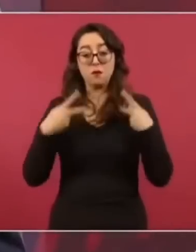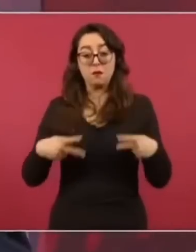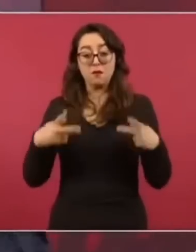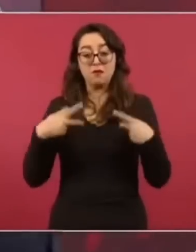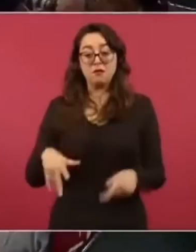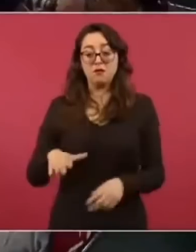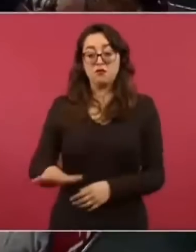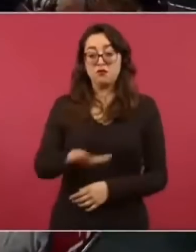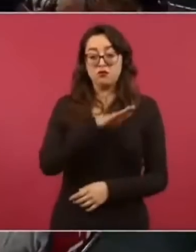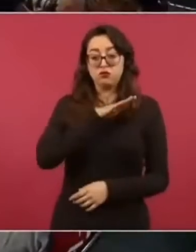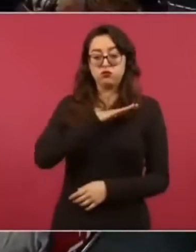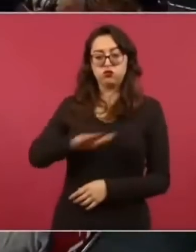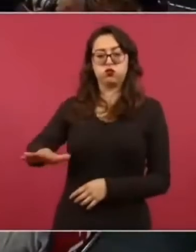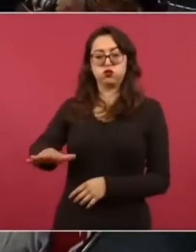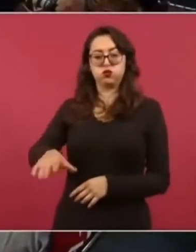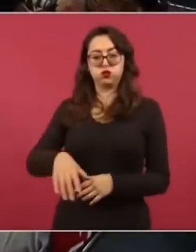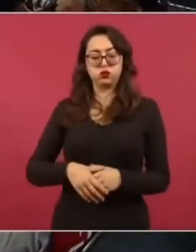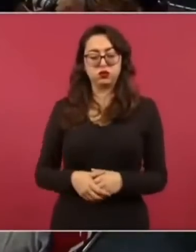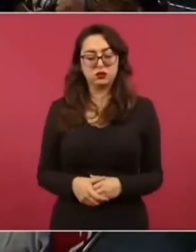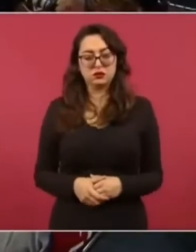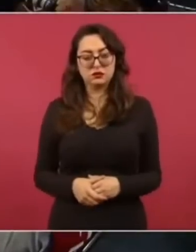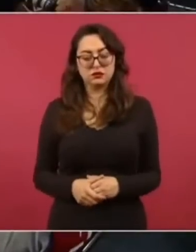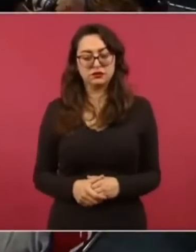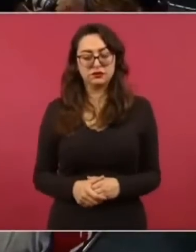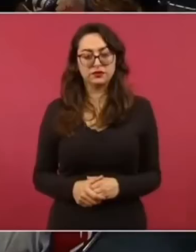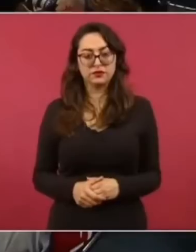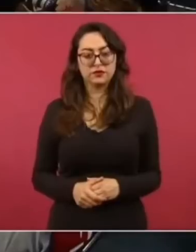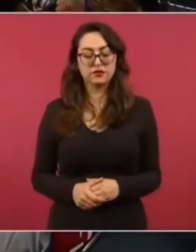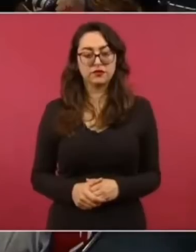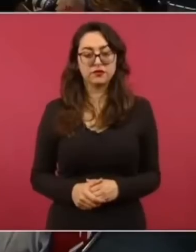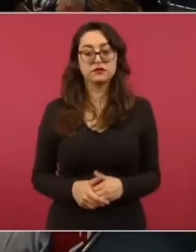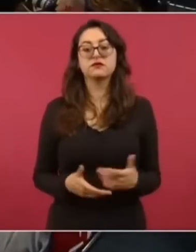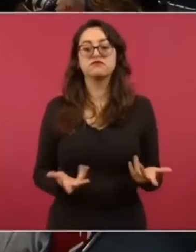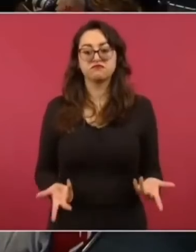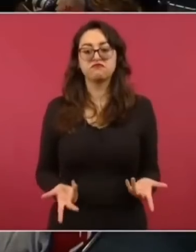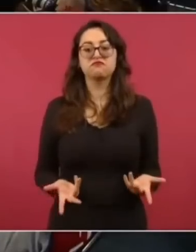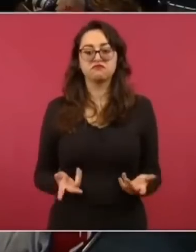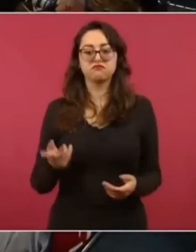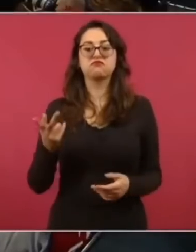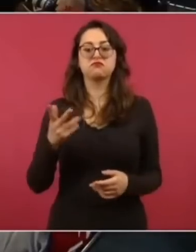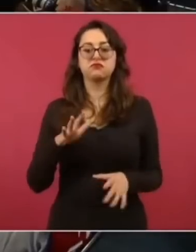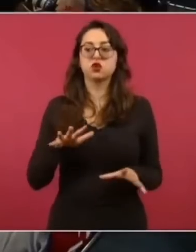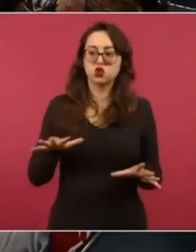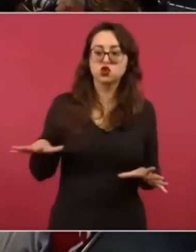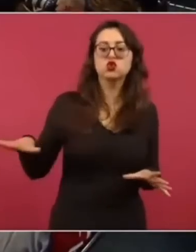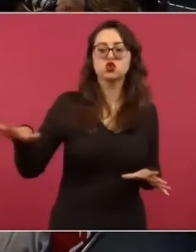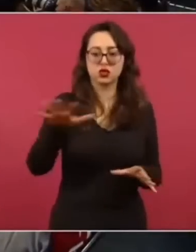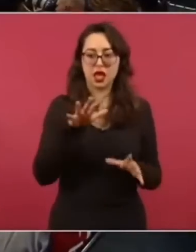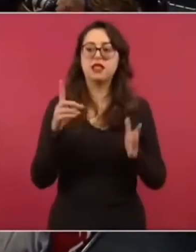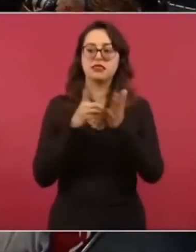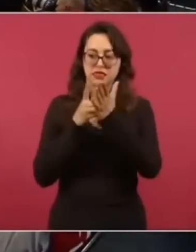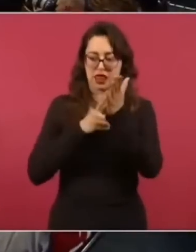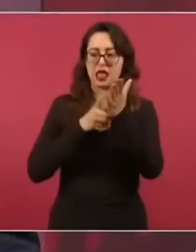tanto por la violencia como por las epidemias. Y se avanzó en el terreno social, sin